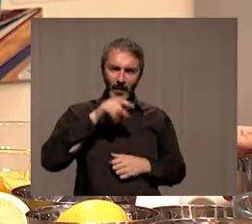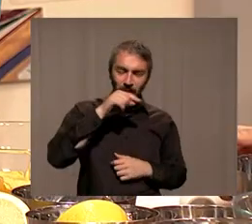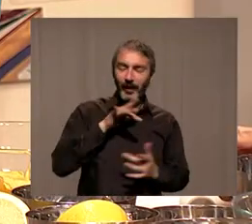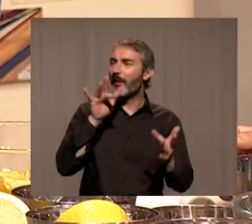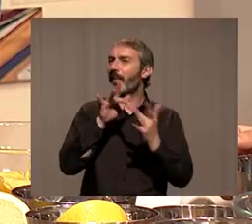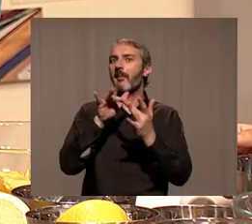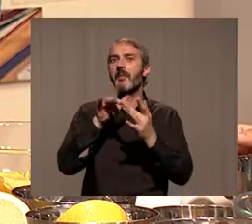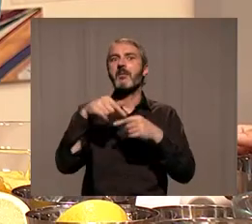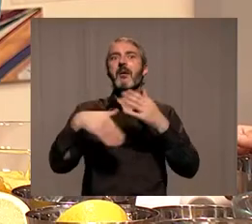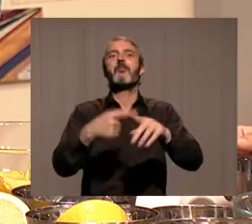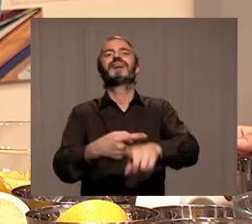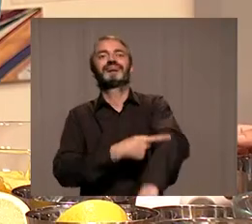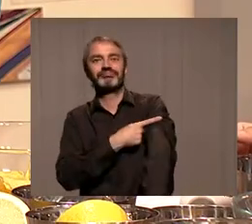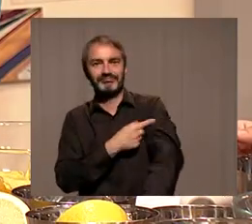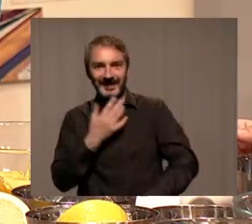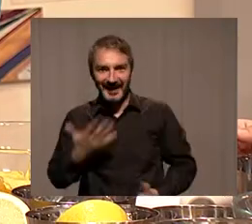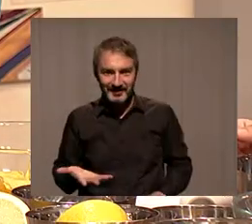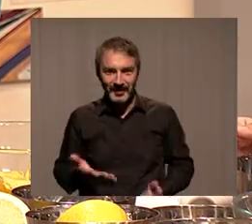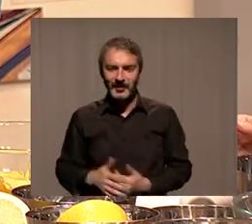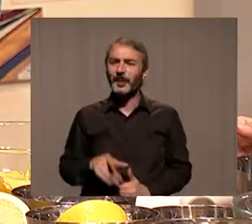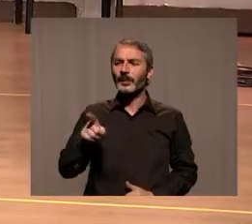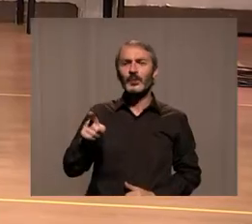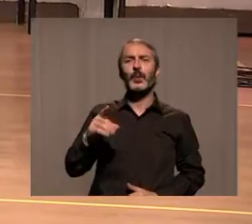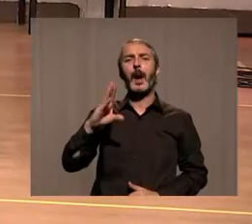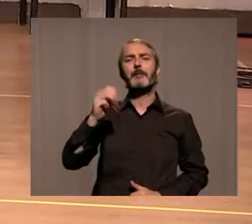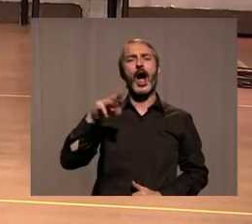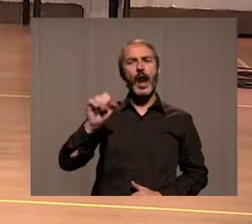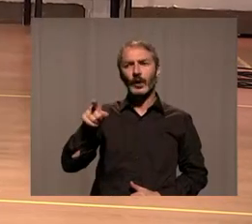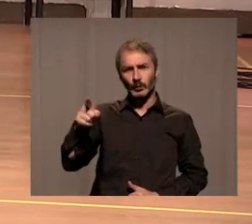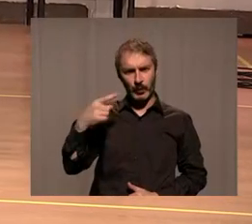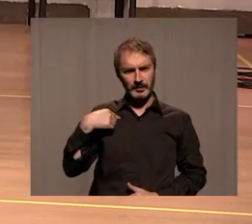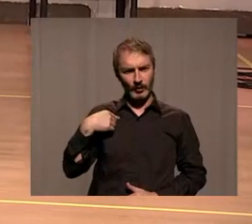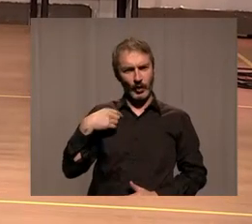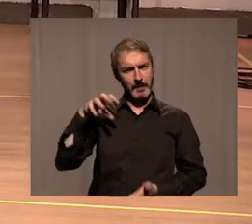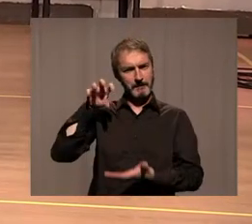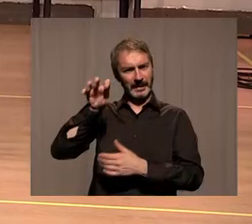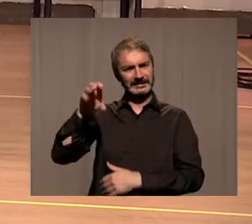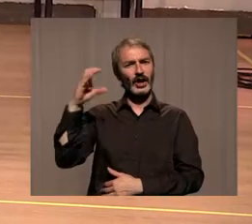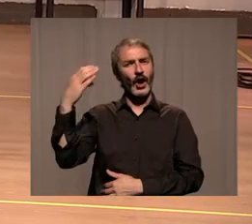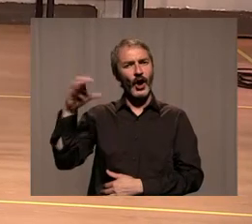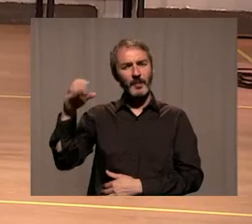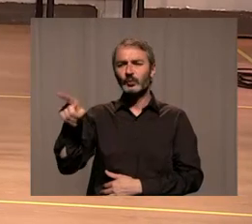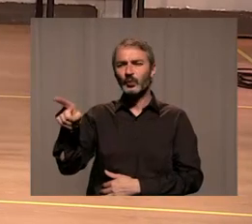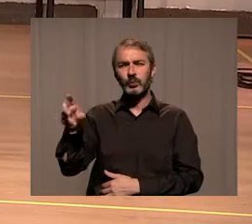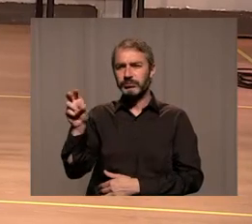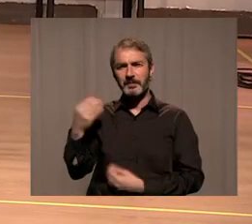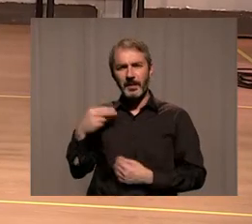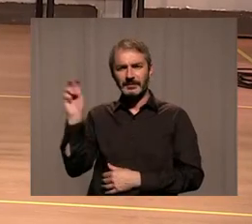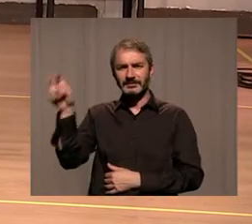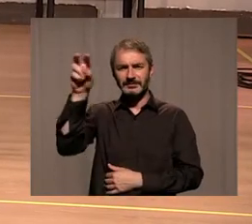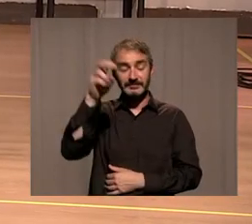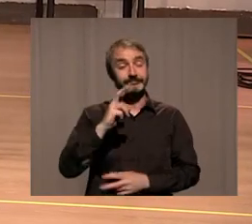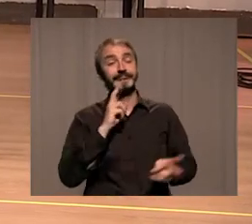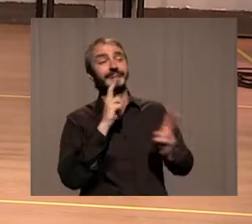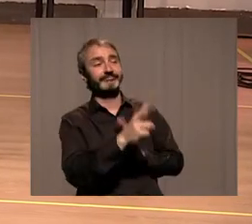que escriba, digamos, a la gente. Tú, Paola, eres colombiana, pero has vivido en muchos sitios. Dinos cuáles. Bueno, en